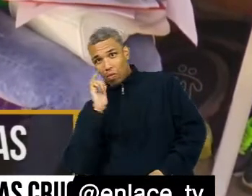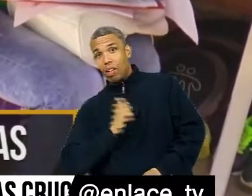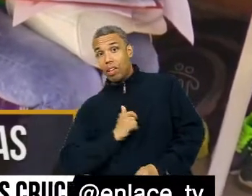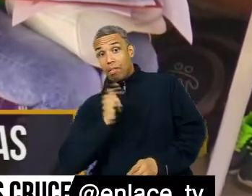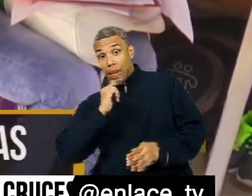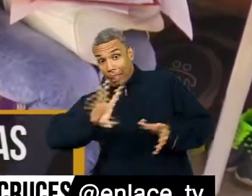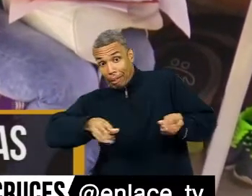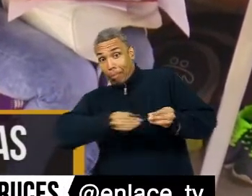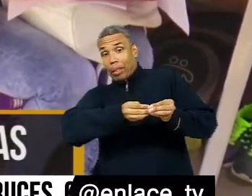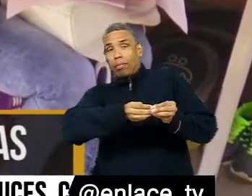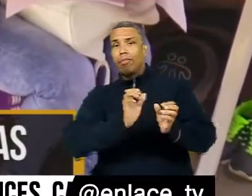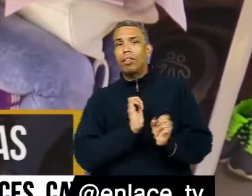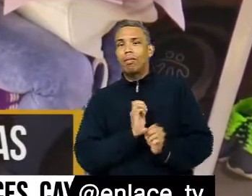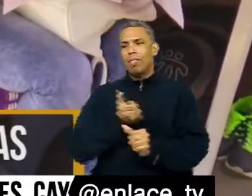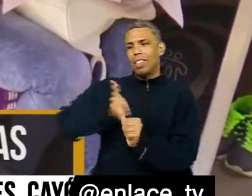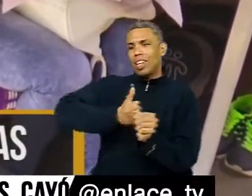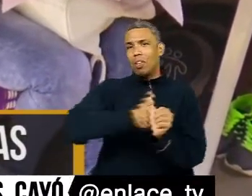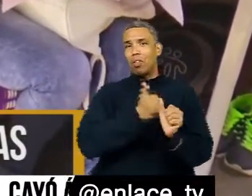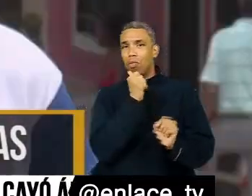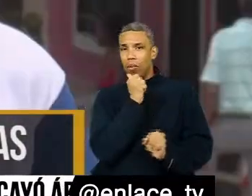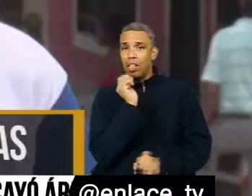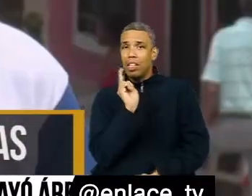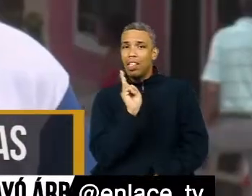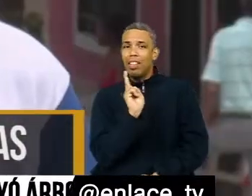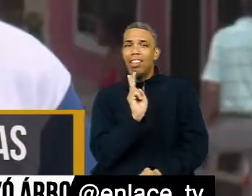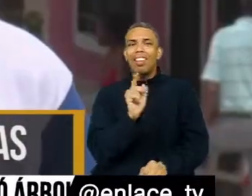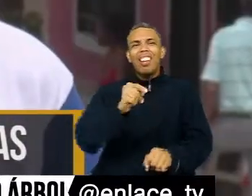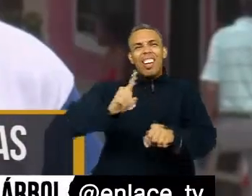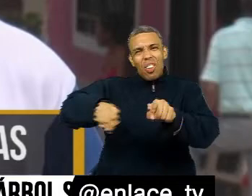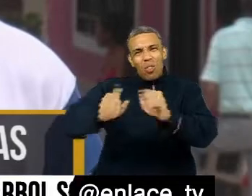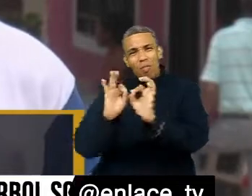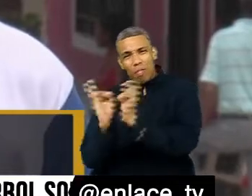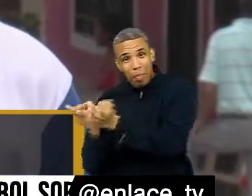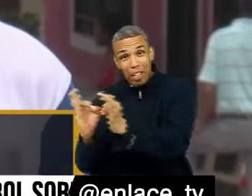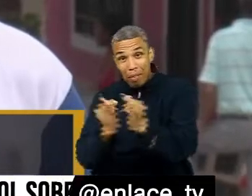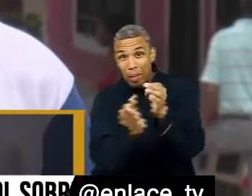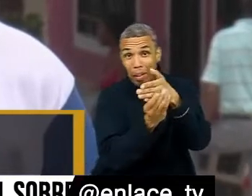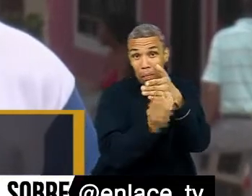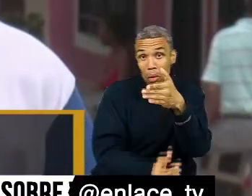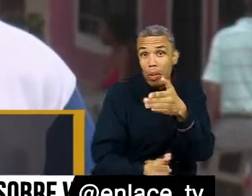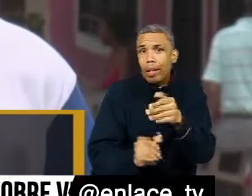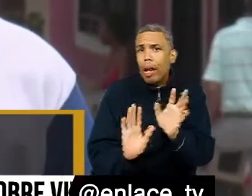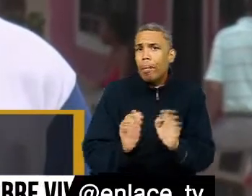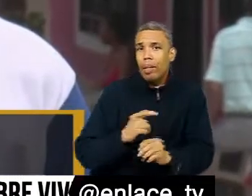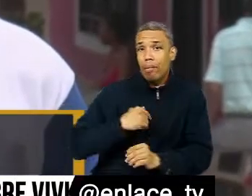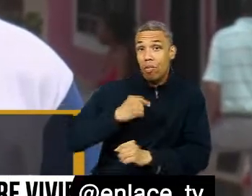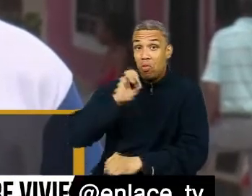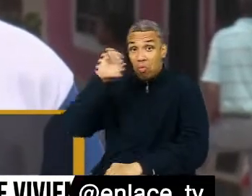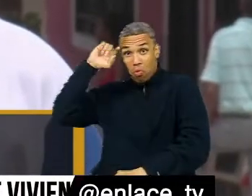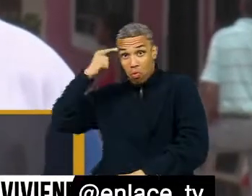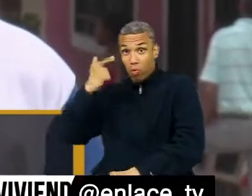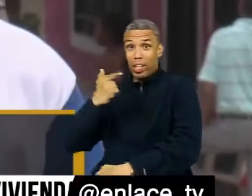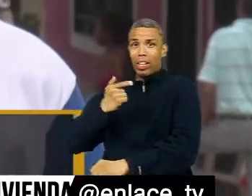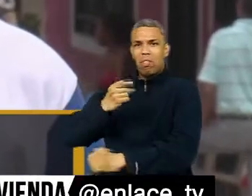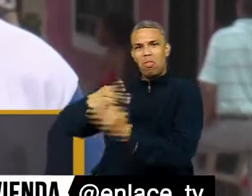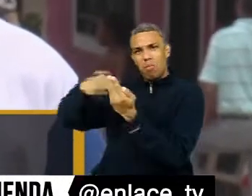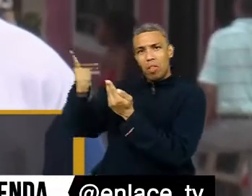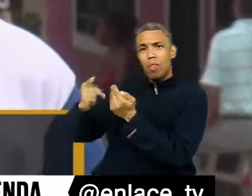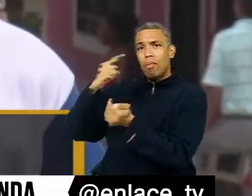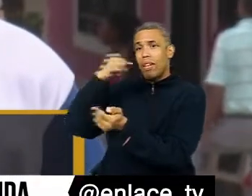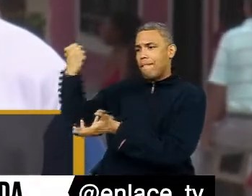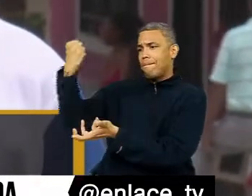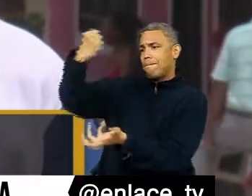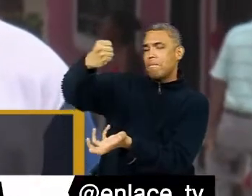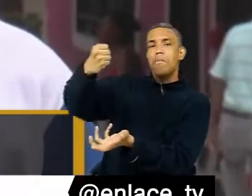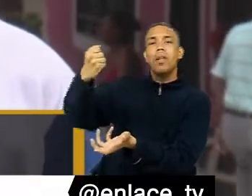de 2.500.000 pesos. Exactamente, ya nosotros hicimos todos los pasos la semana pasada con el ministerio, ya lo tenemos con